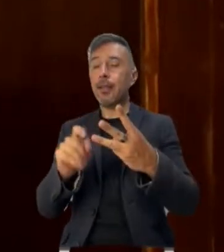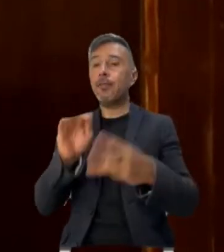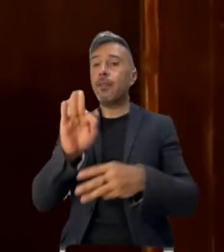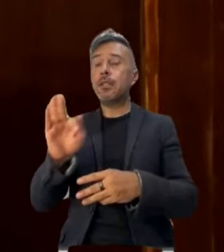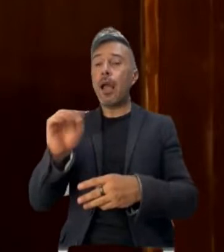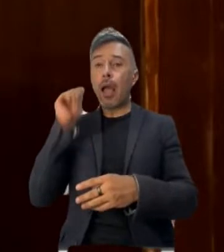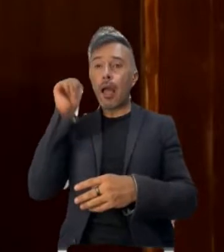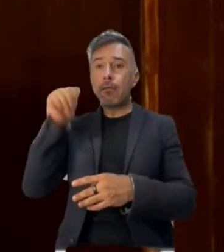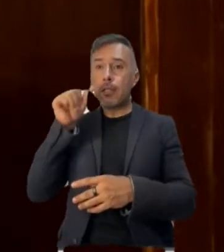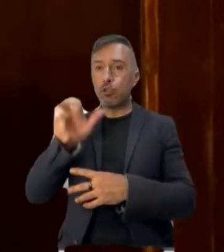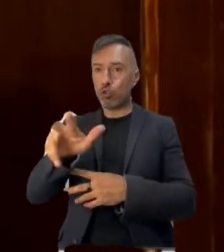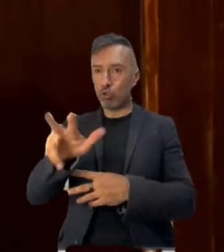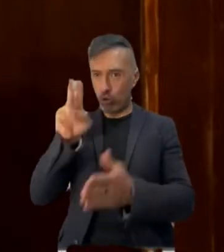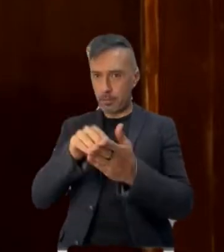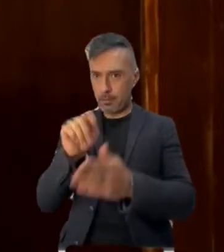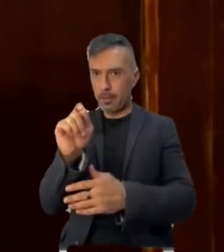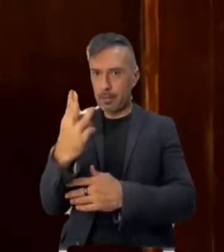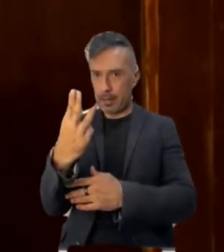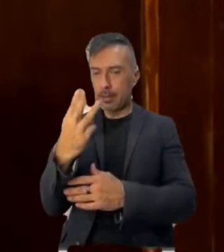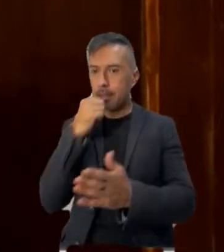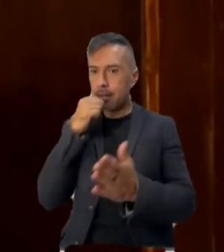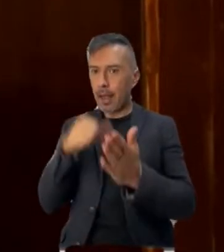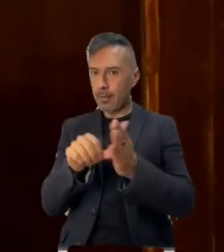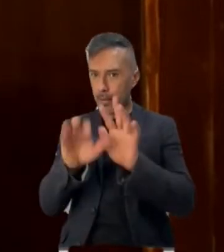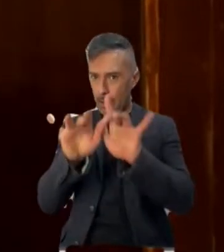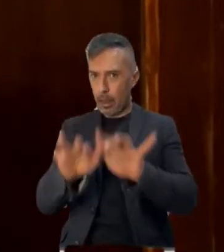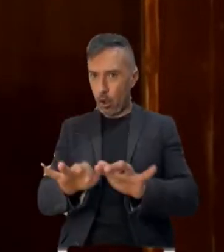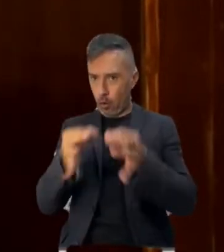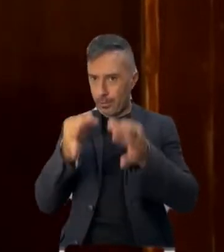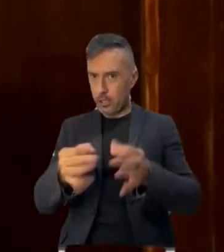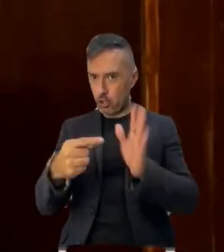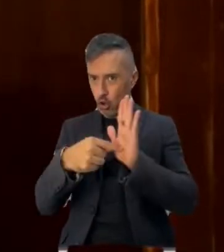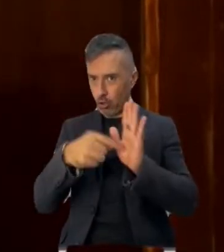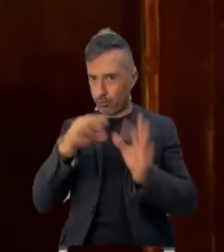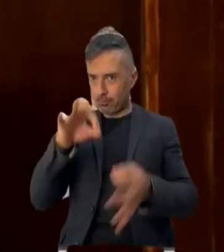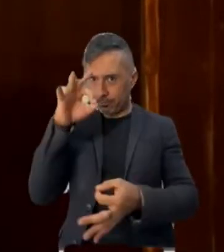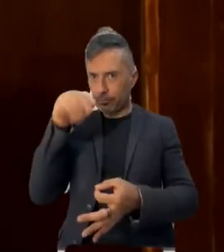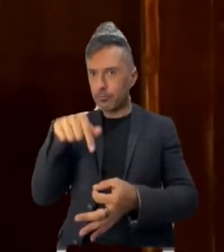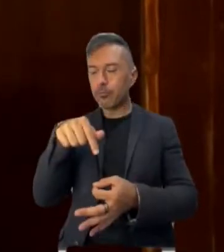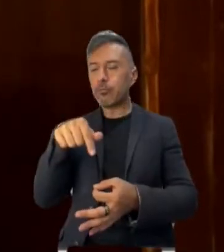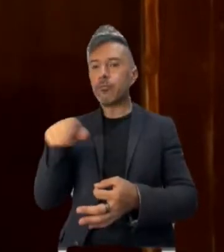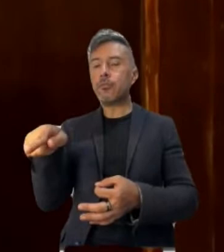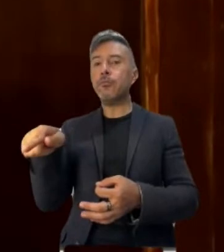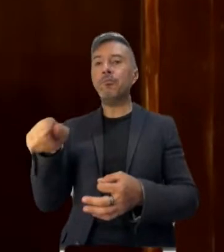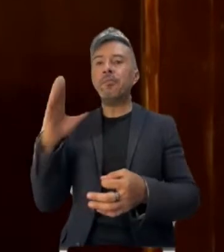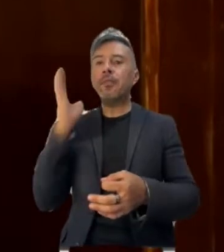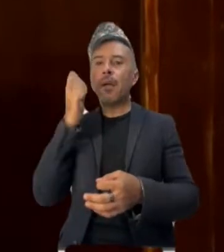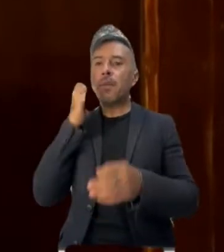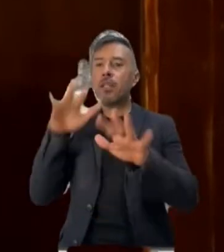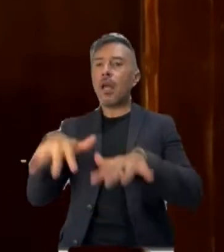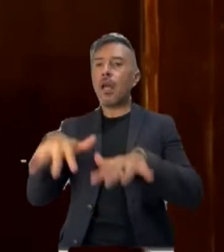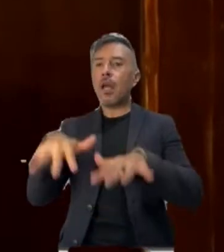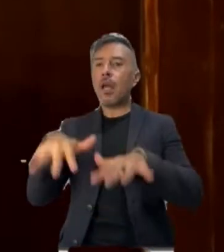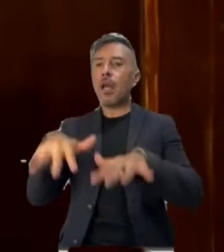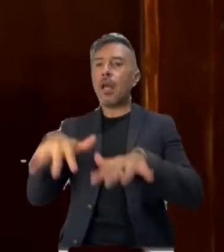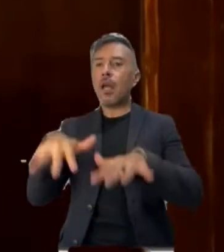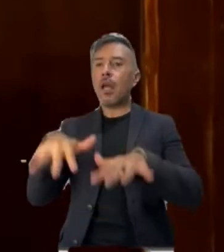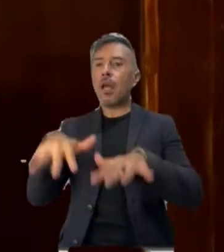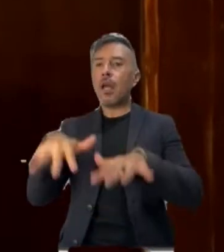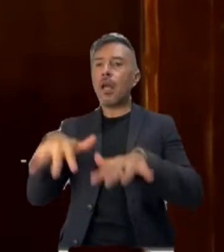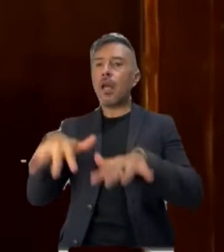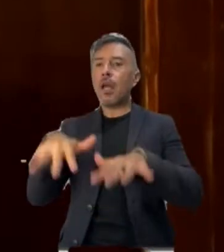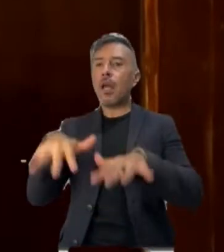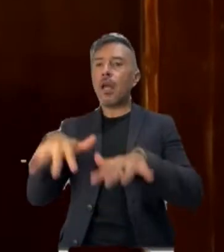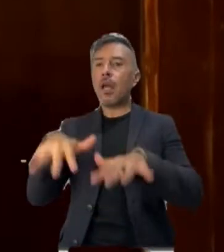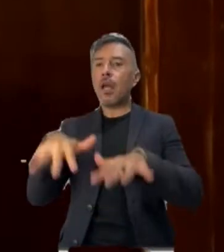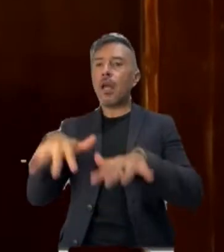oficio, las secretarías de la directiva de la 61 legislatura remitieron la iniciativa con proyecto de